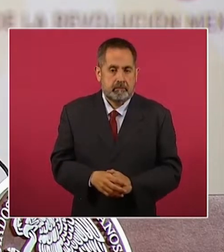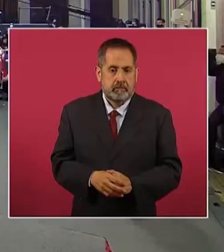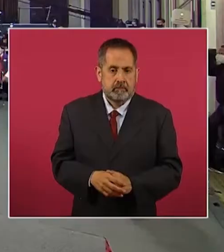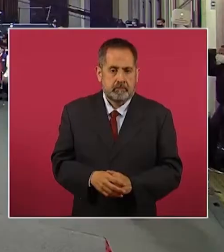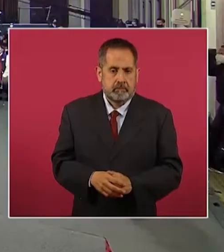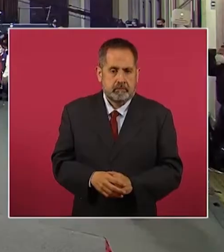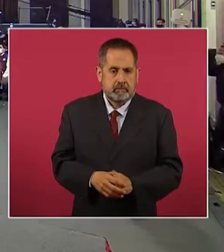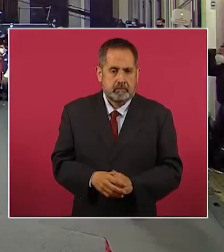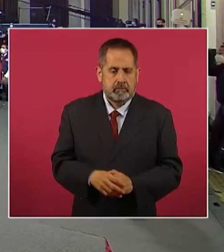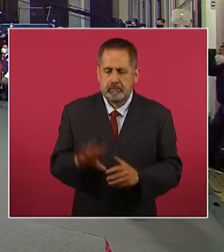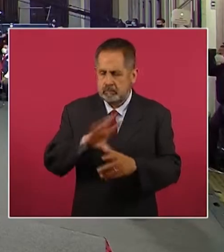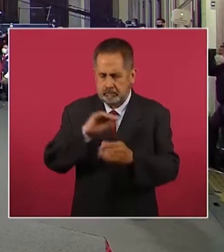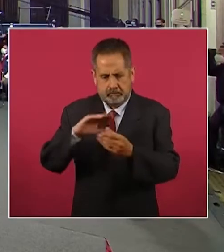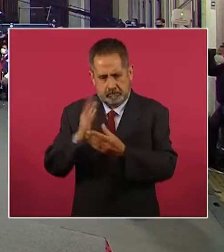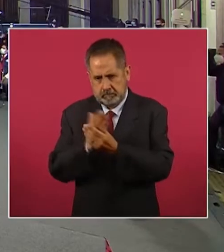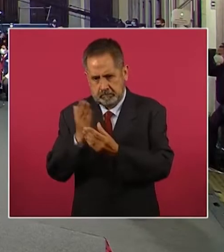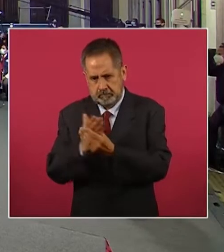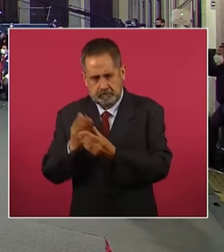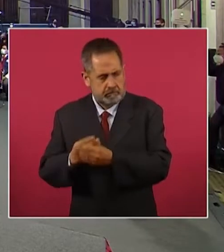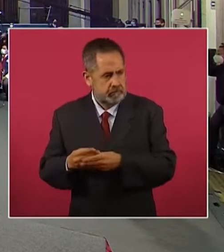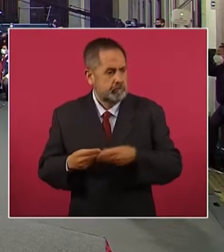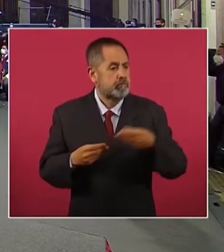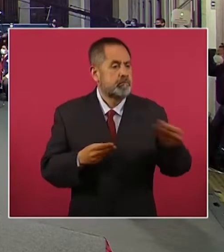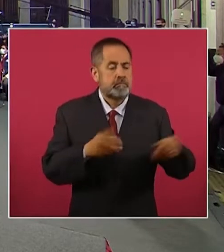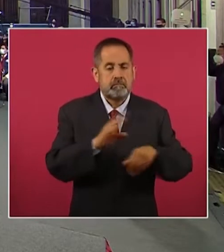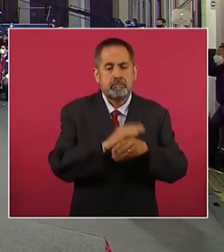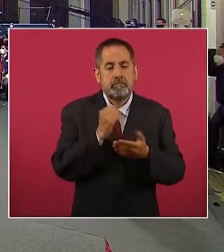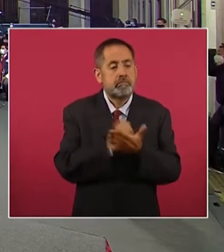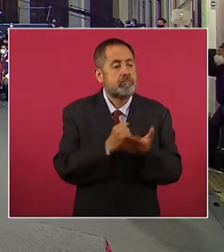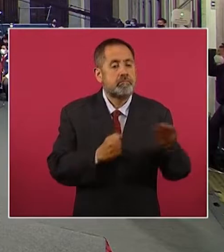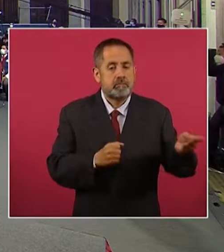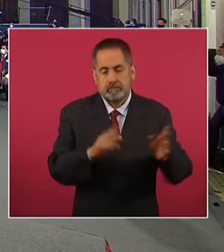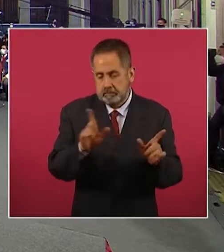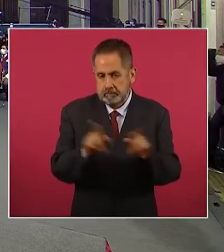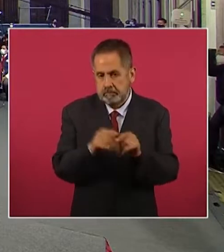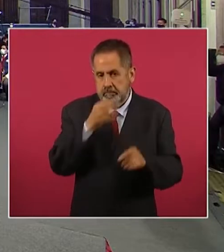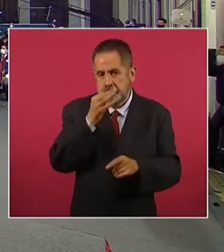2053. Está todo documentado. O sea, nada más